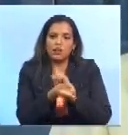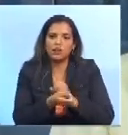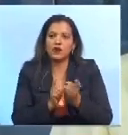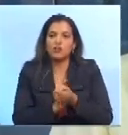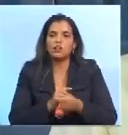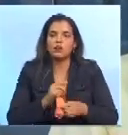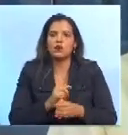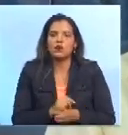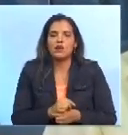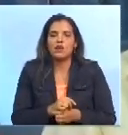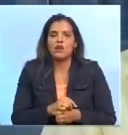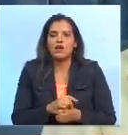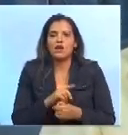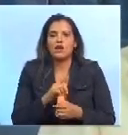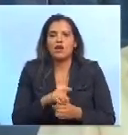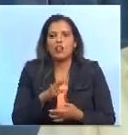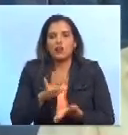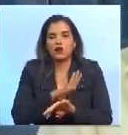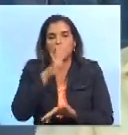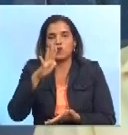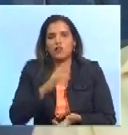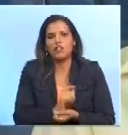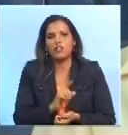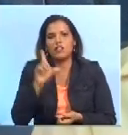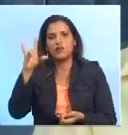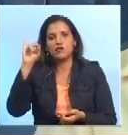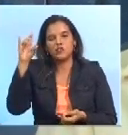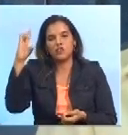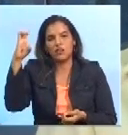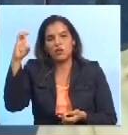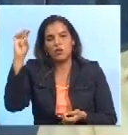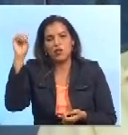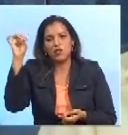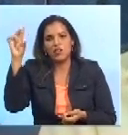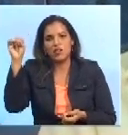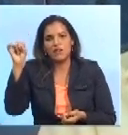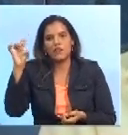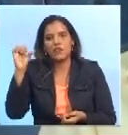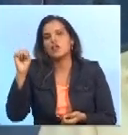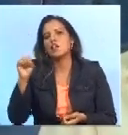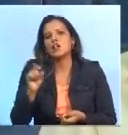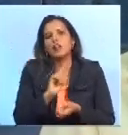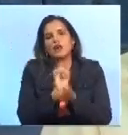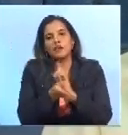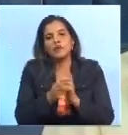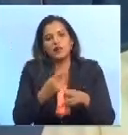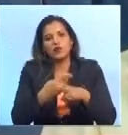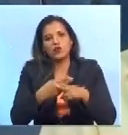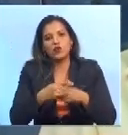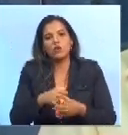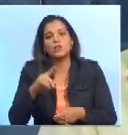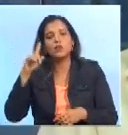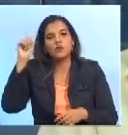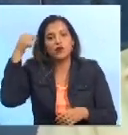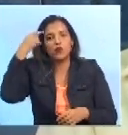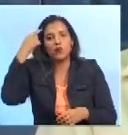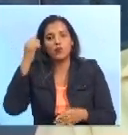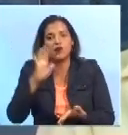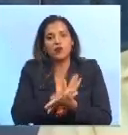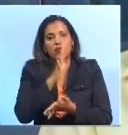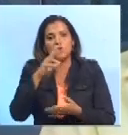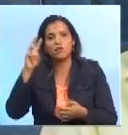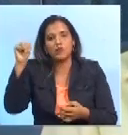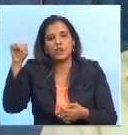también para la institución educativa llamada Liceo Naval. Pasa prácticamente a ser una unidad fiscal,